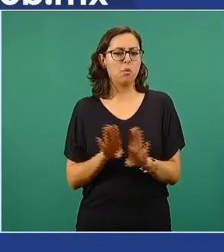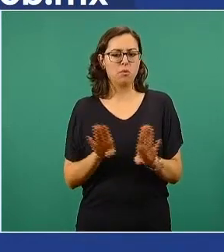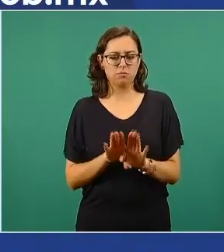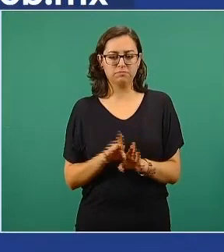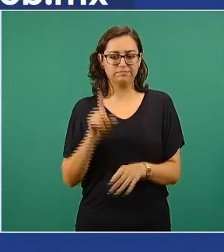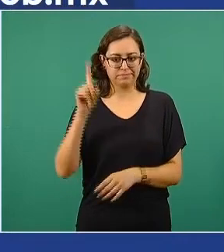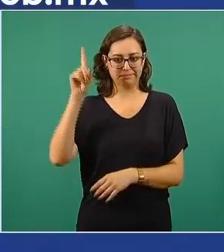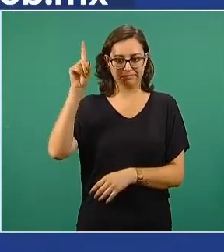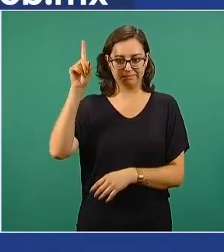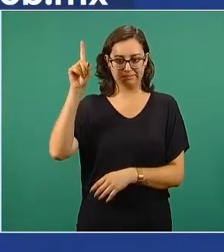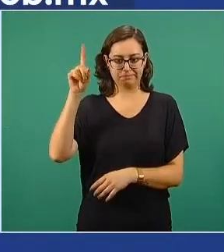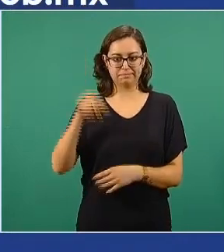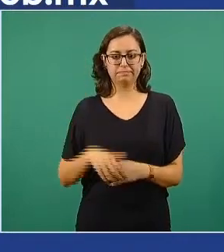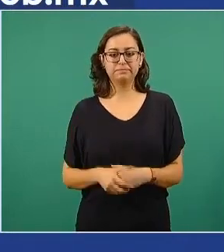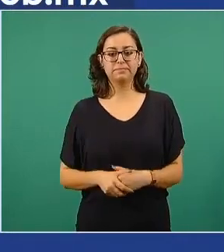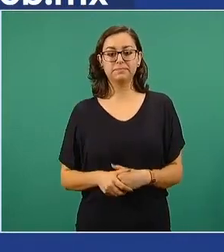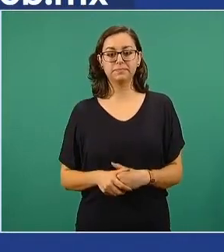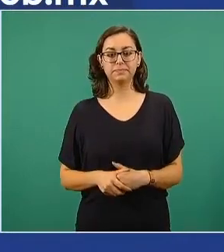vacunacovid.gov.mx.